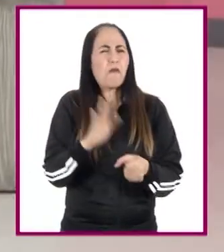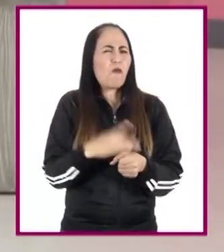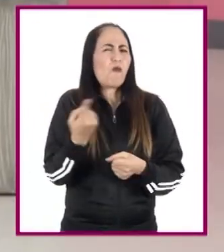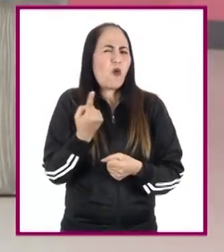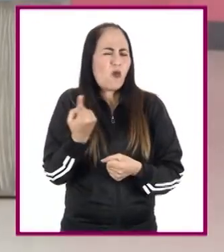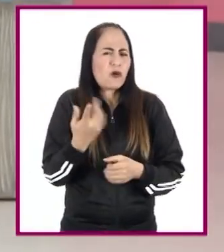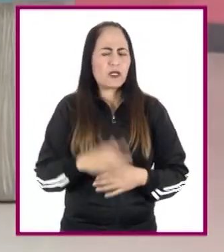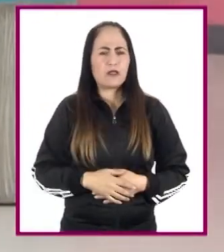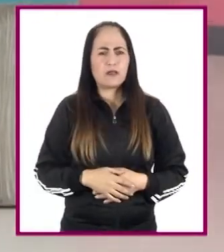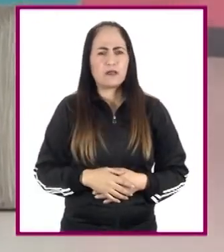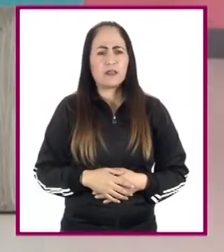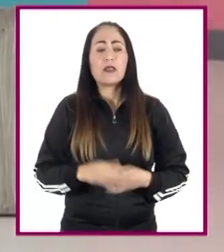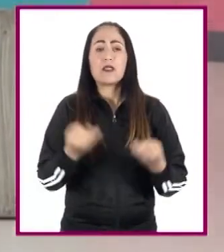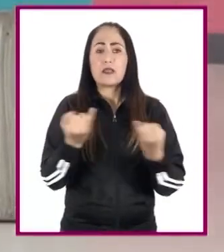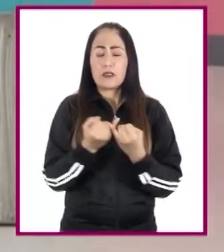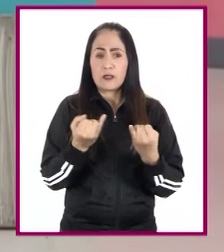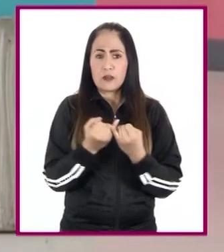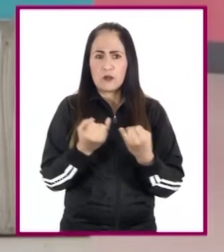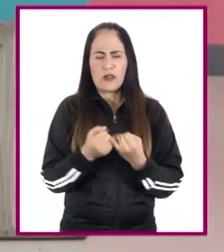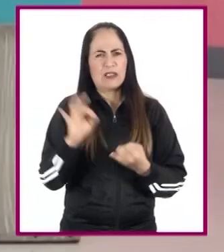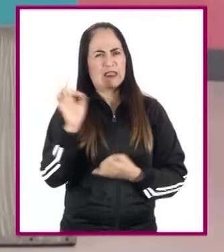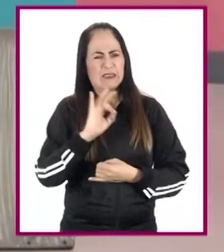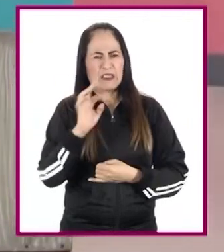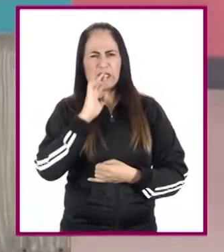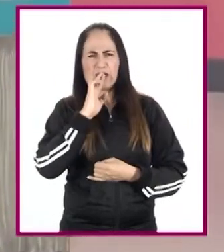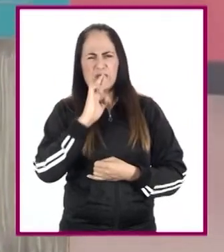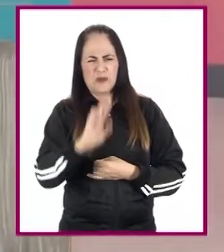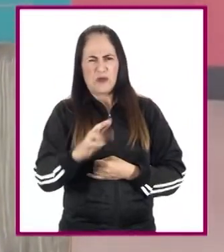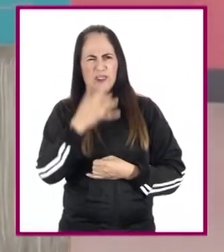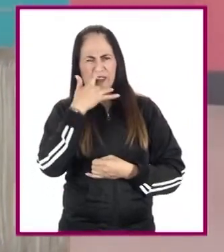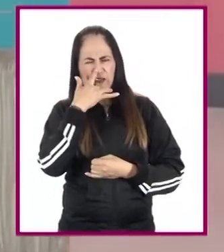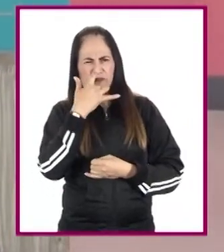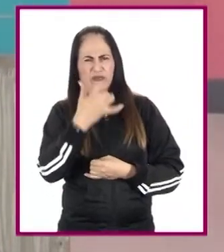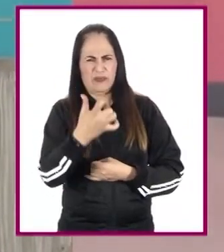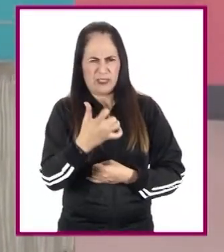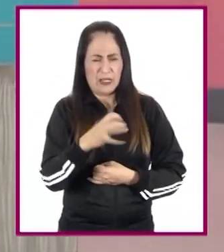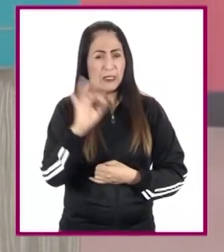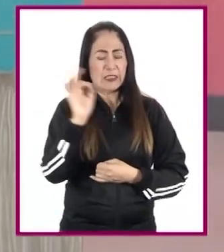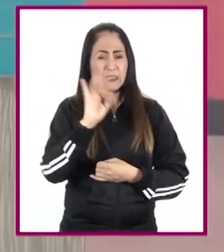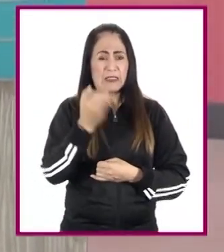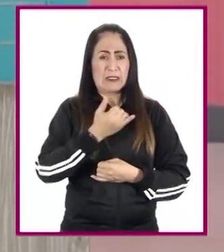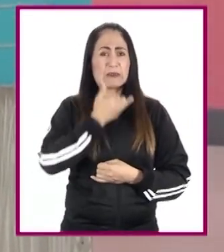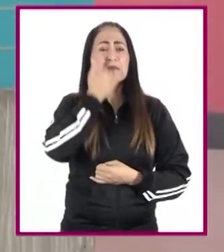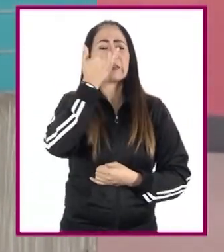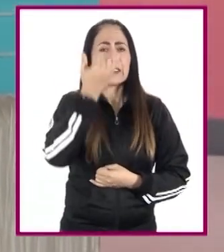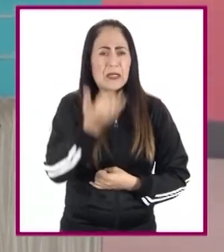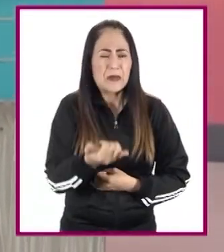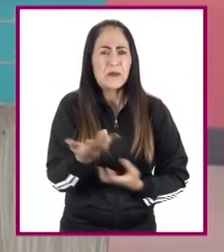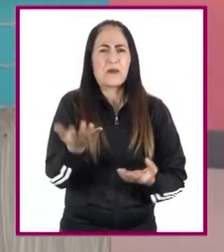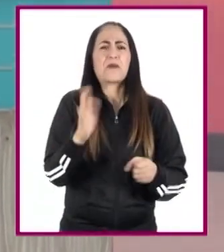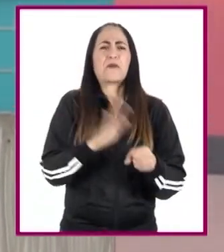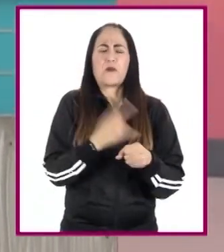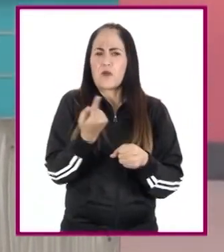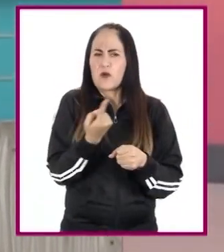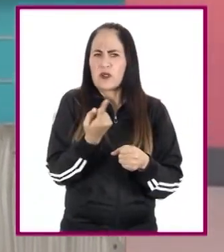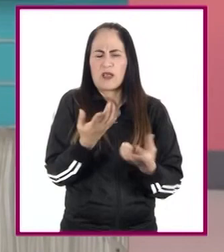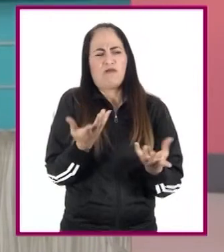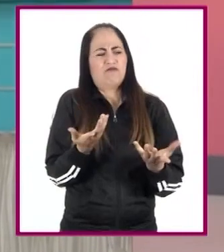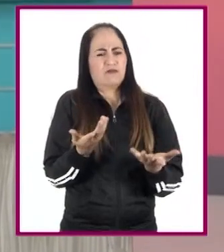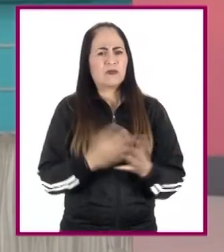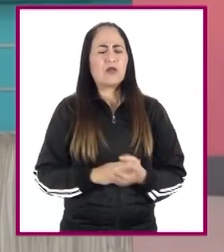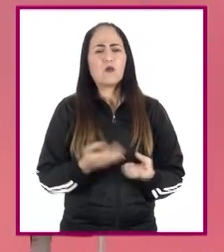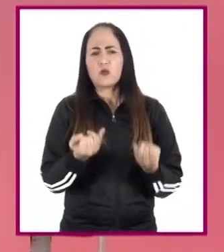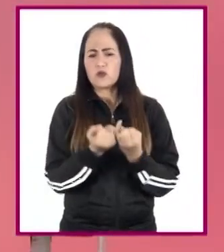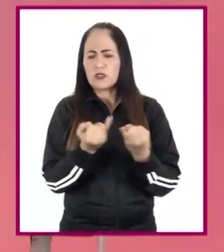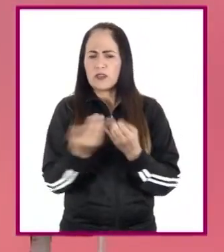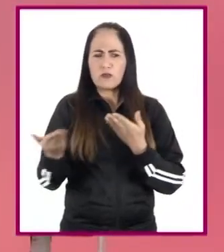Analicen también si obtuvieron resultados extraños y cuáles pudieron ser las fuentes de error en la actividad experimental. Pueden compartir,